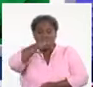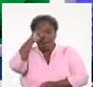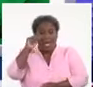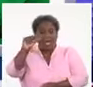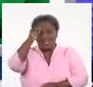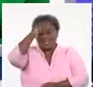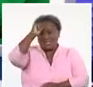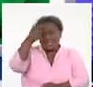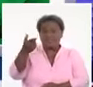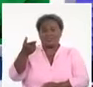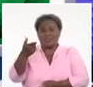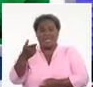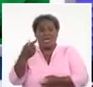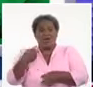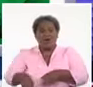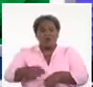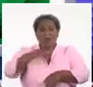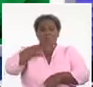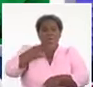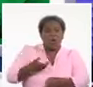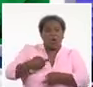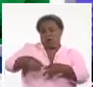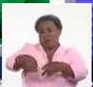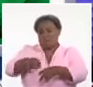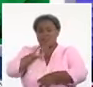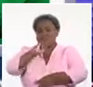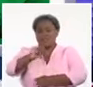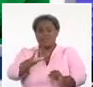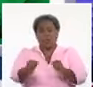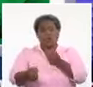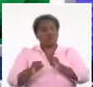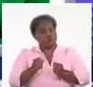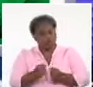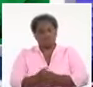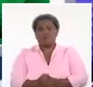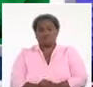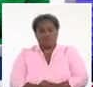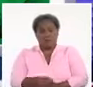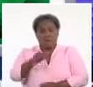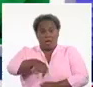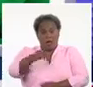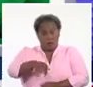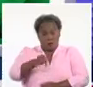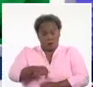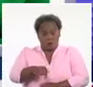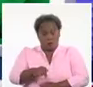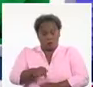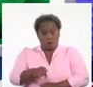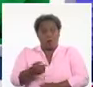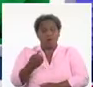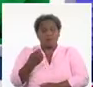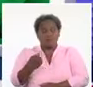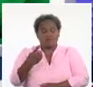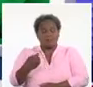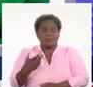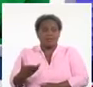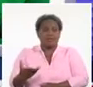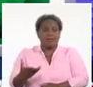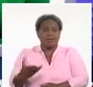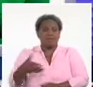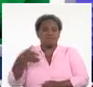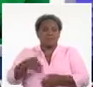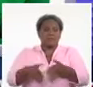es lo difícil de su control, porque requiere mucho de una participación